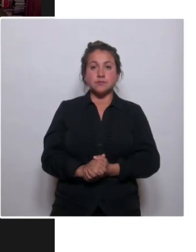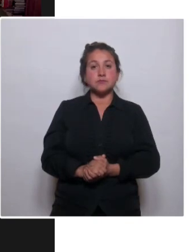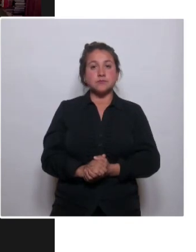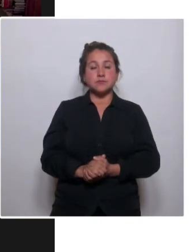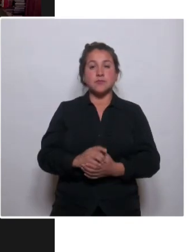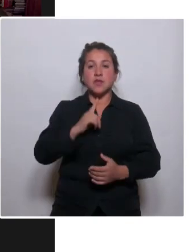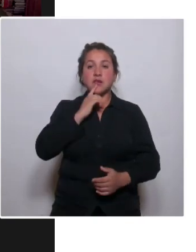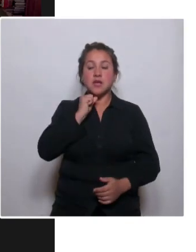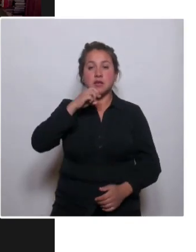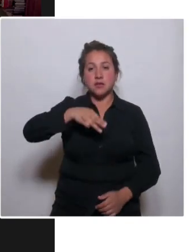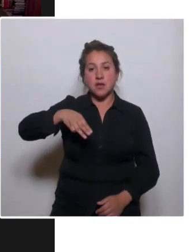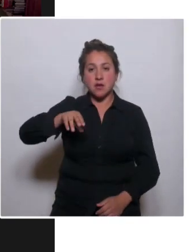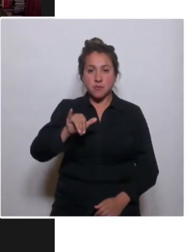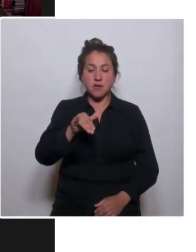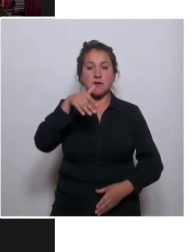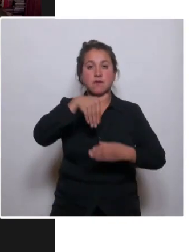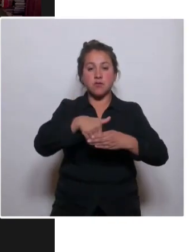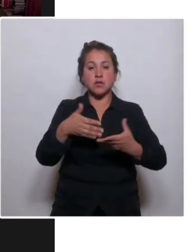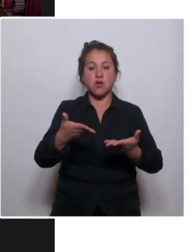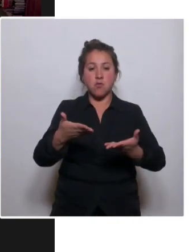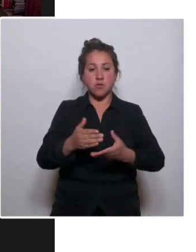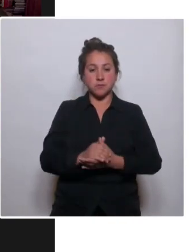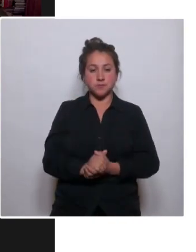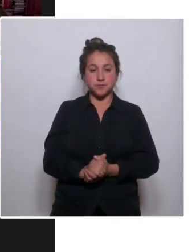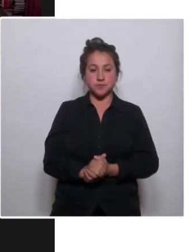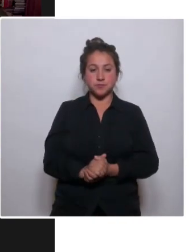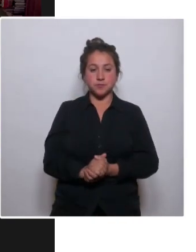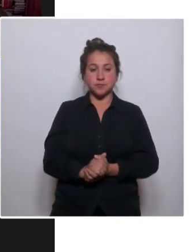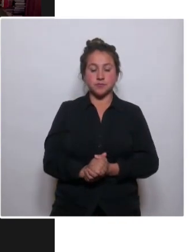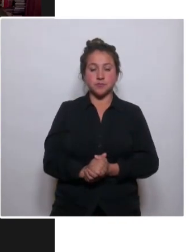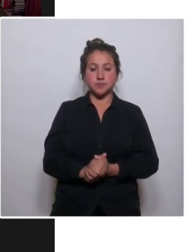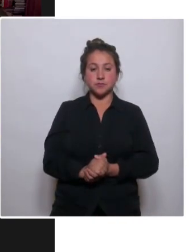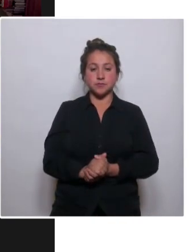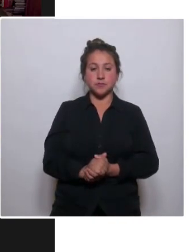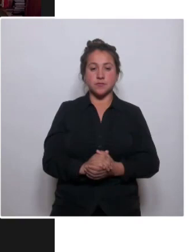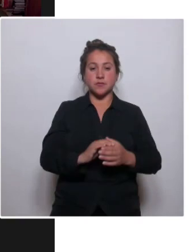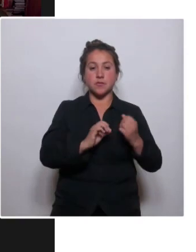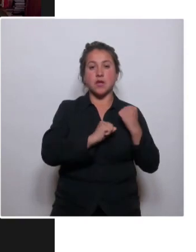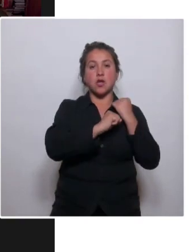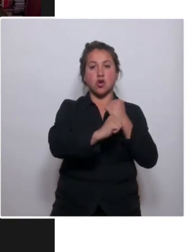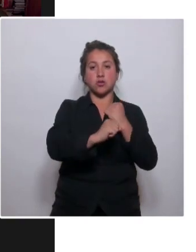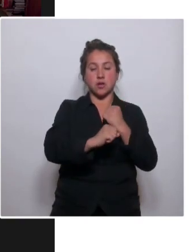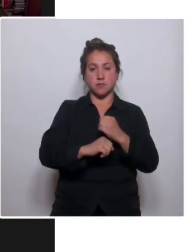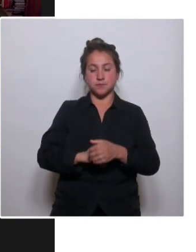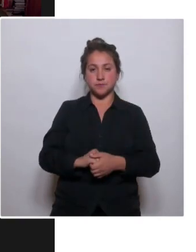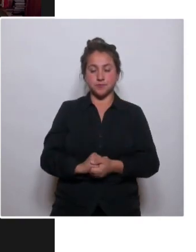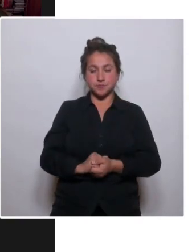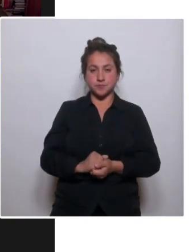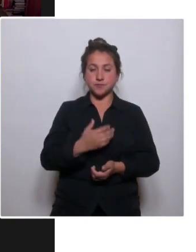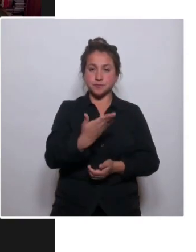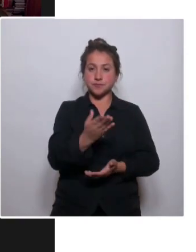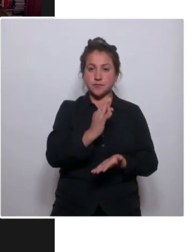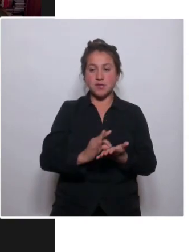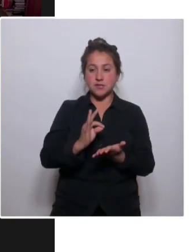Convencional Tami Pustinlik, ¿cómo vota? En contra, señor secretario.